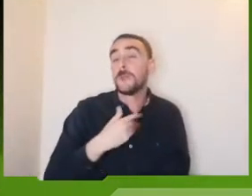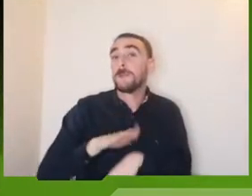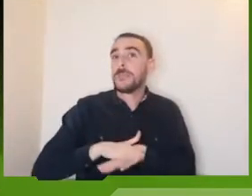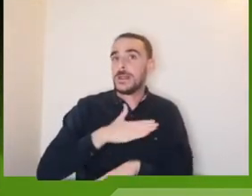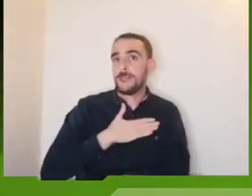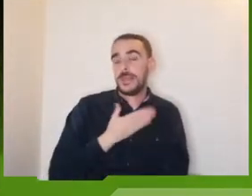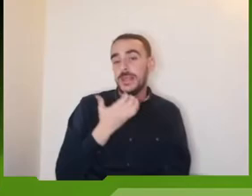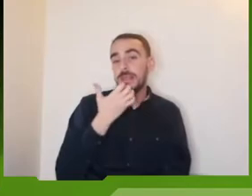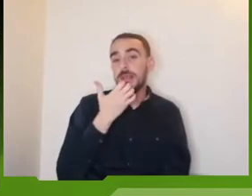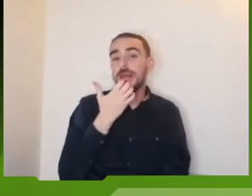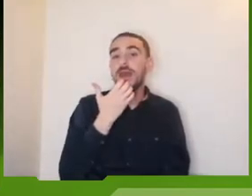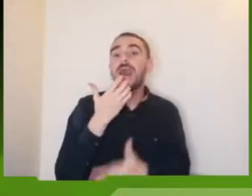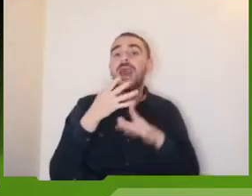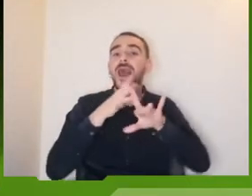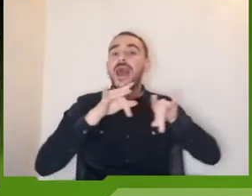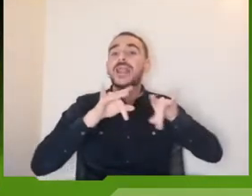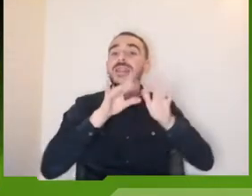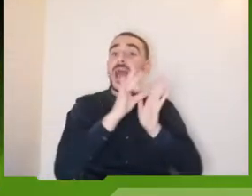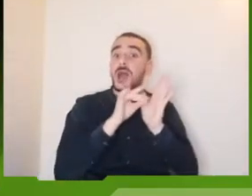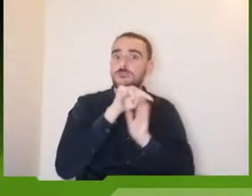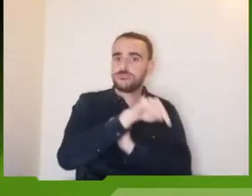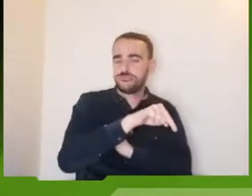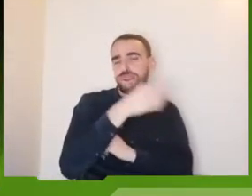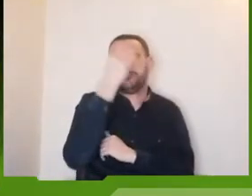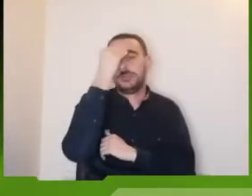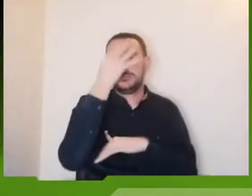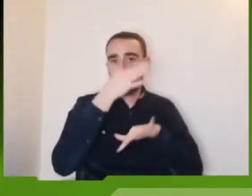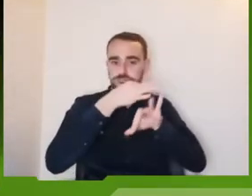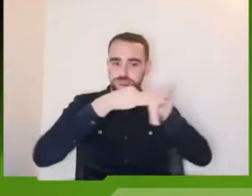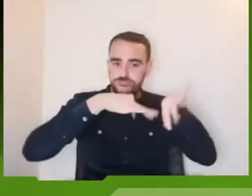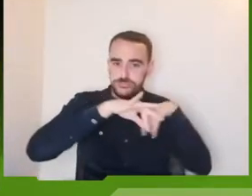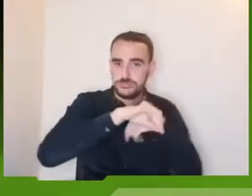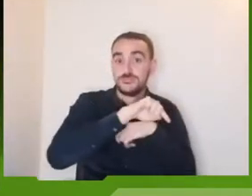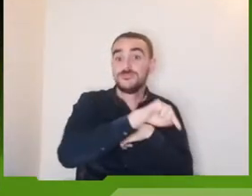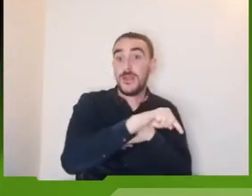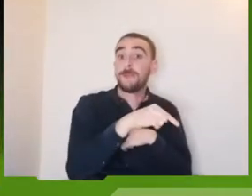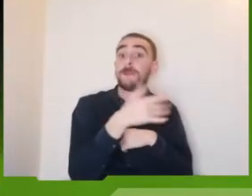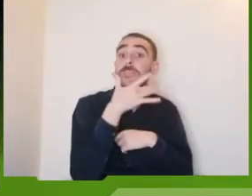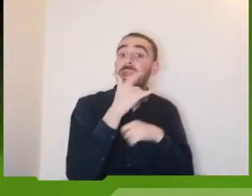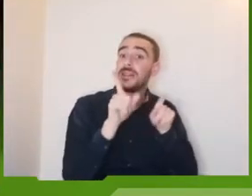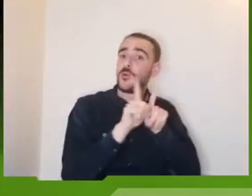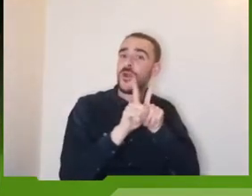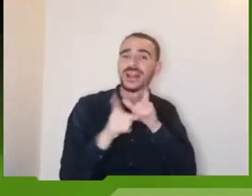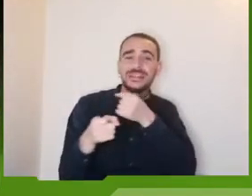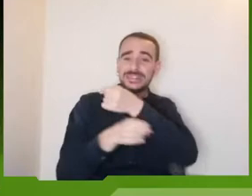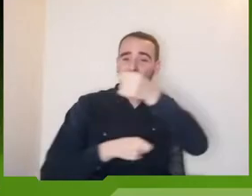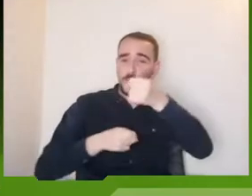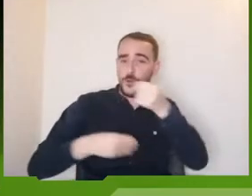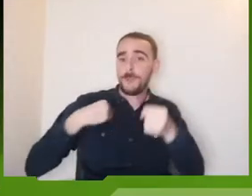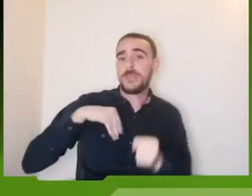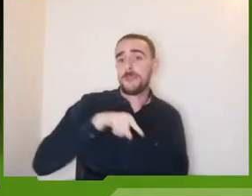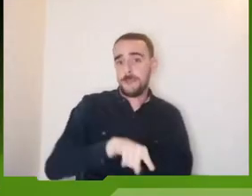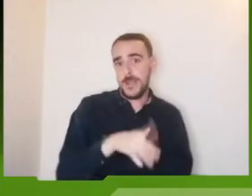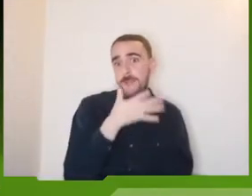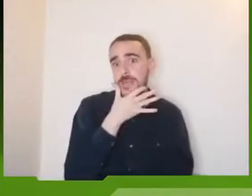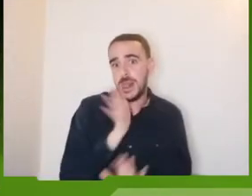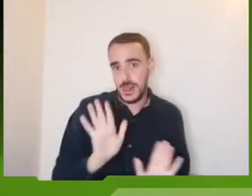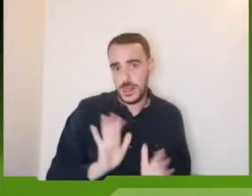mayoría de recetas mejor se le asemeja a la de trigo. Depende de qué receta,